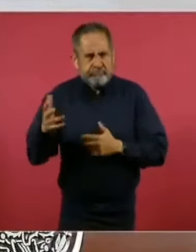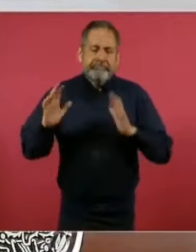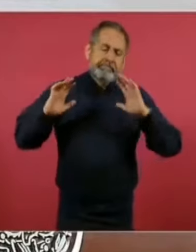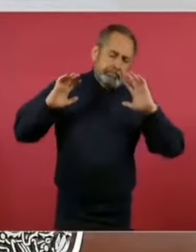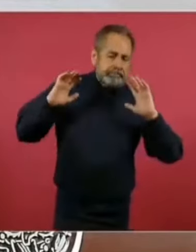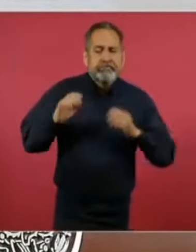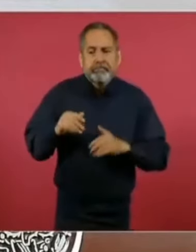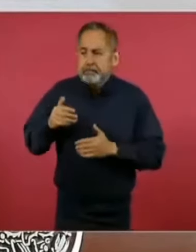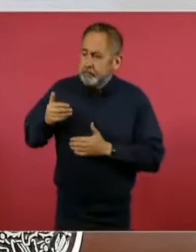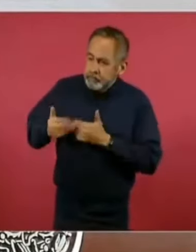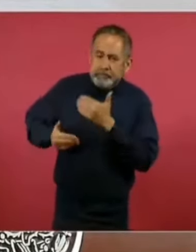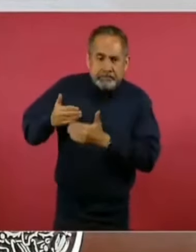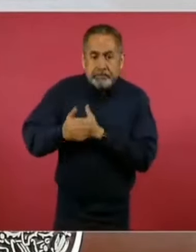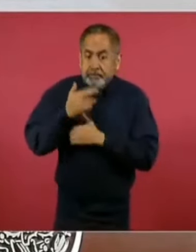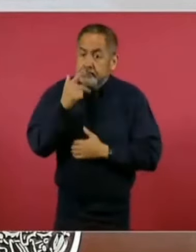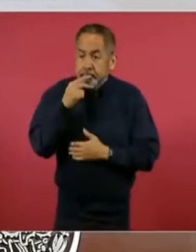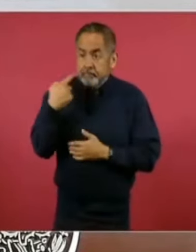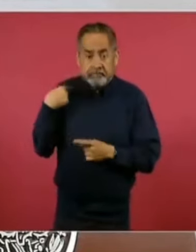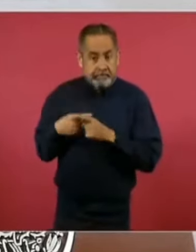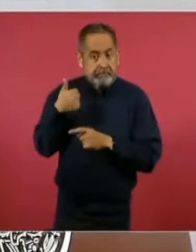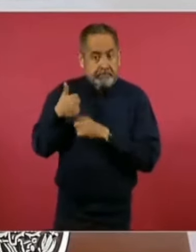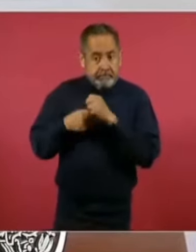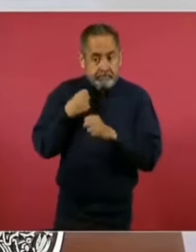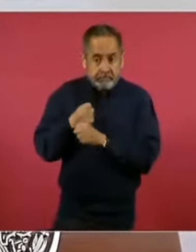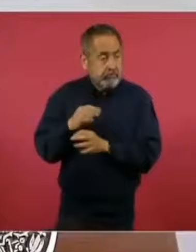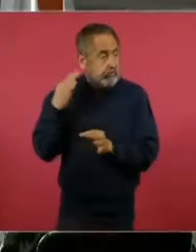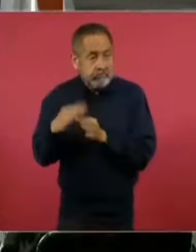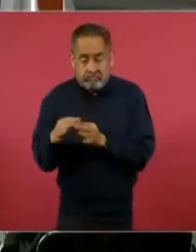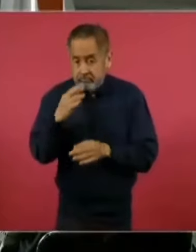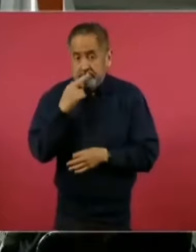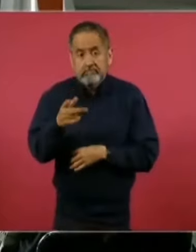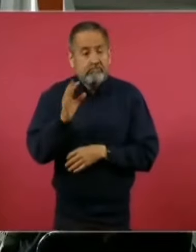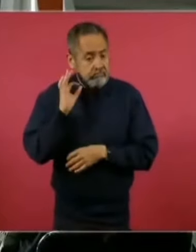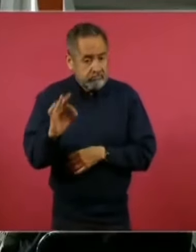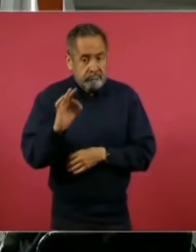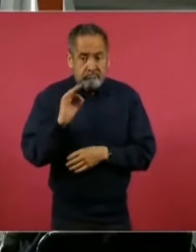considerablemente en este sexenio en